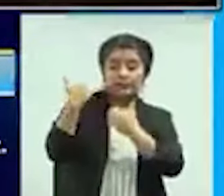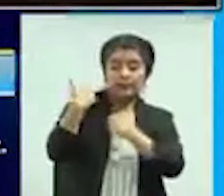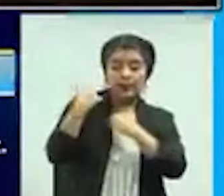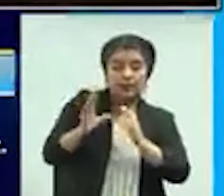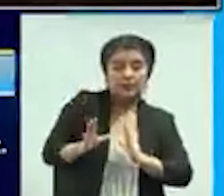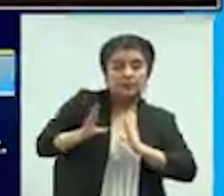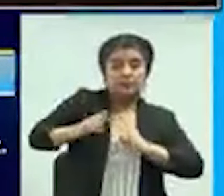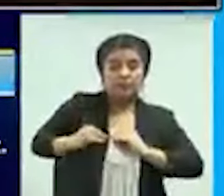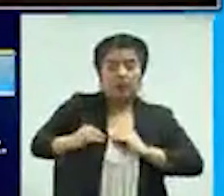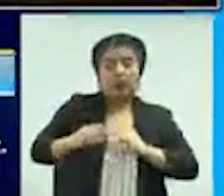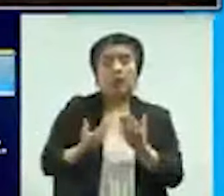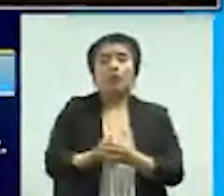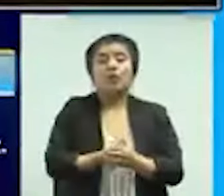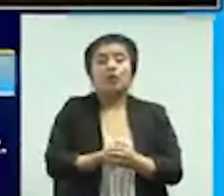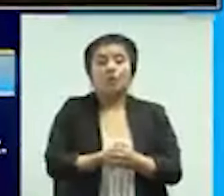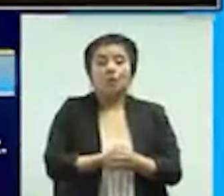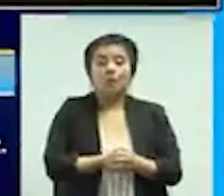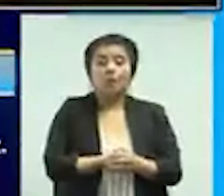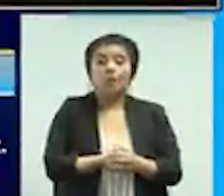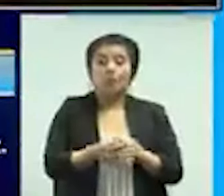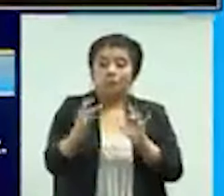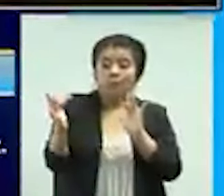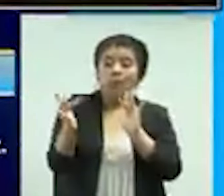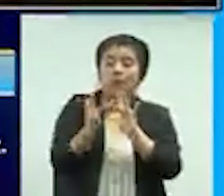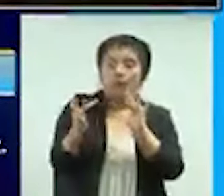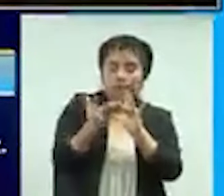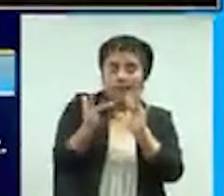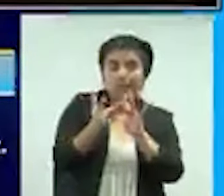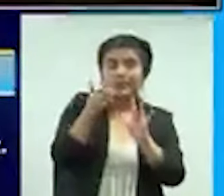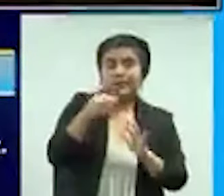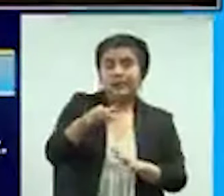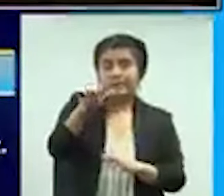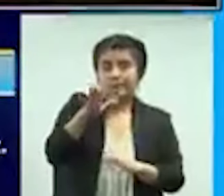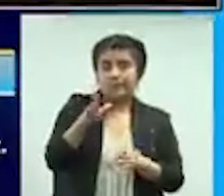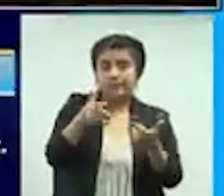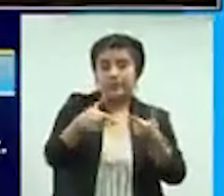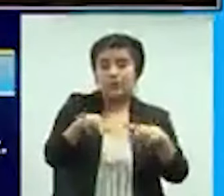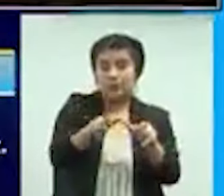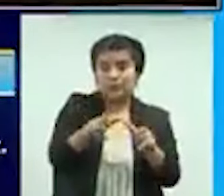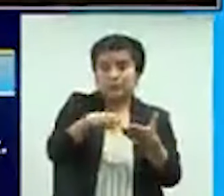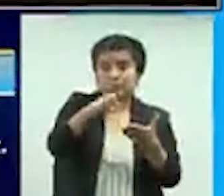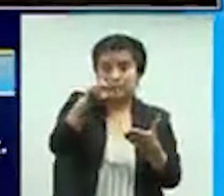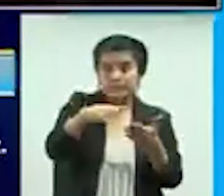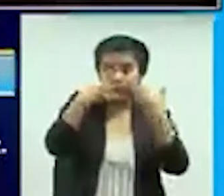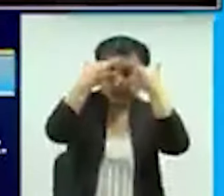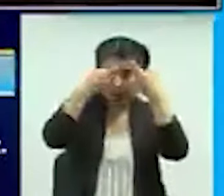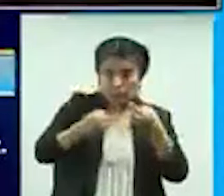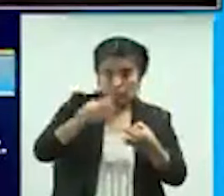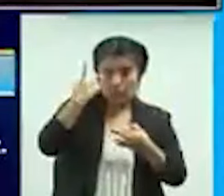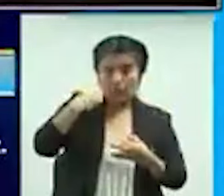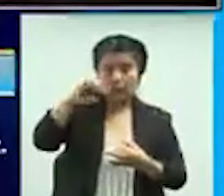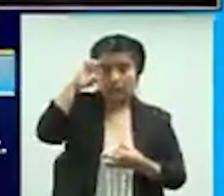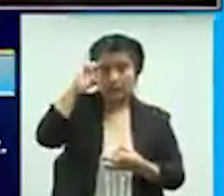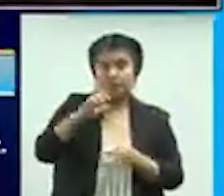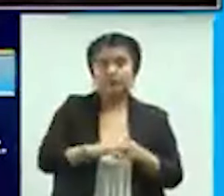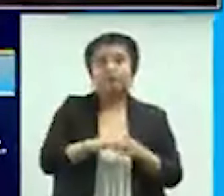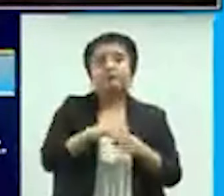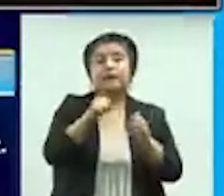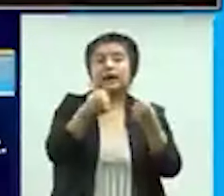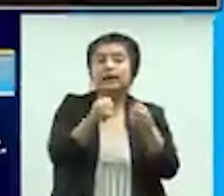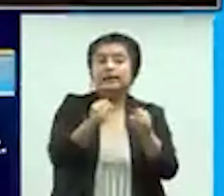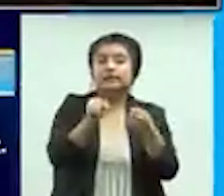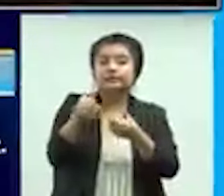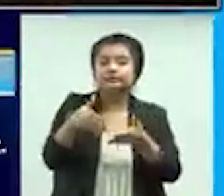de intensificar el acercamiento y la paz en la región para promover un acuerdo político que creara un camino hacia